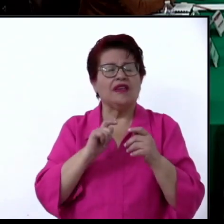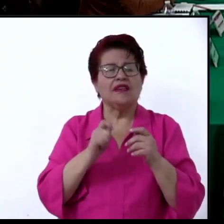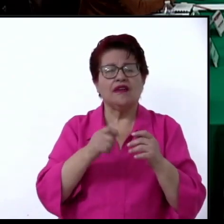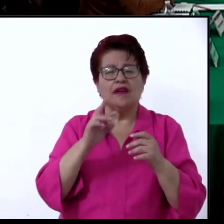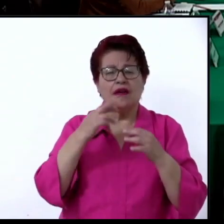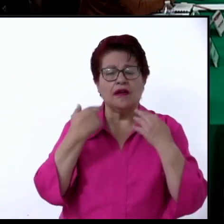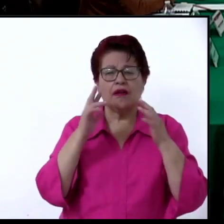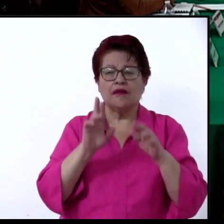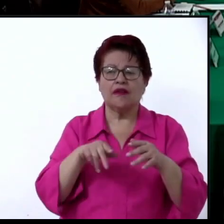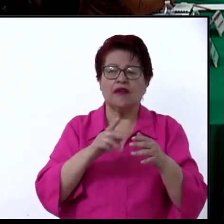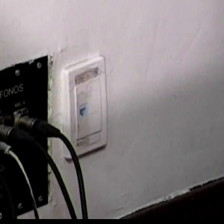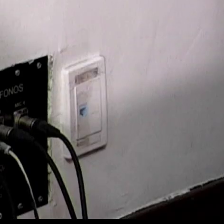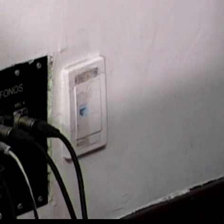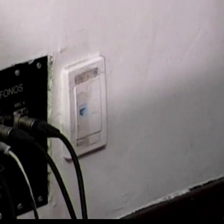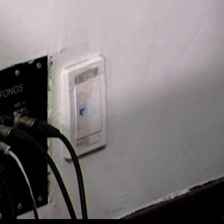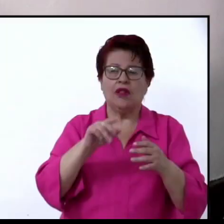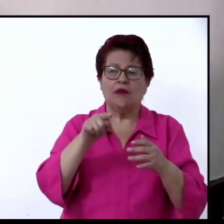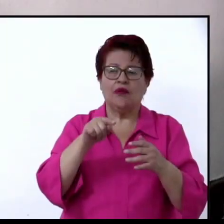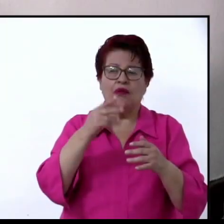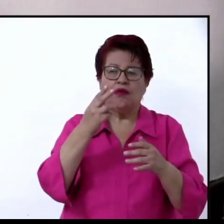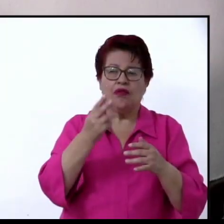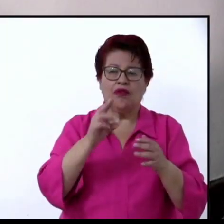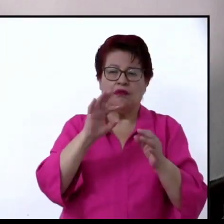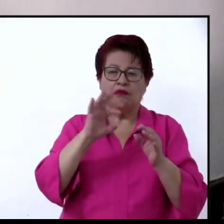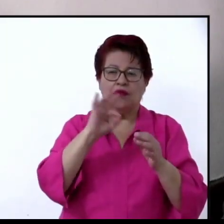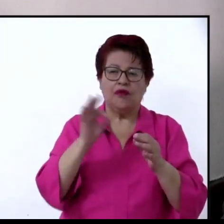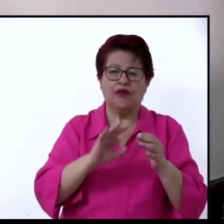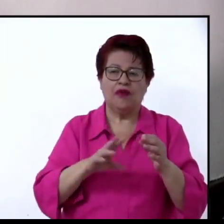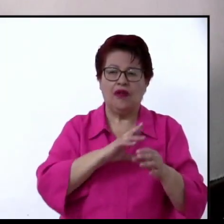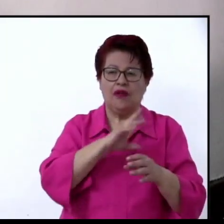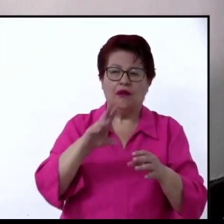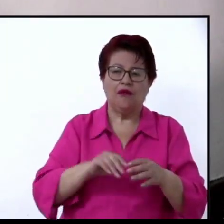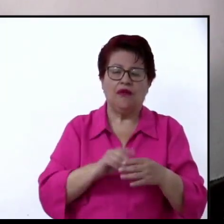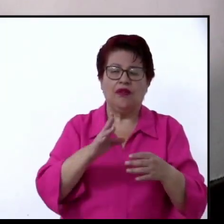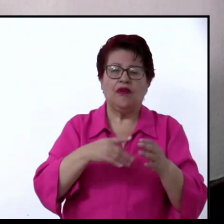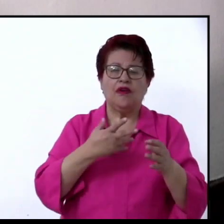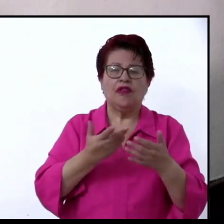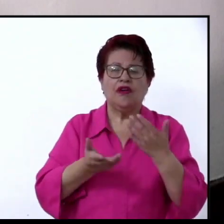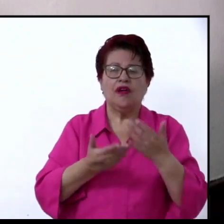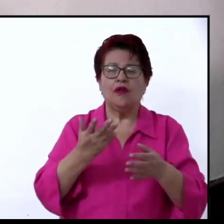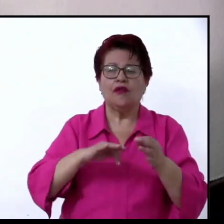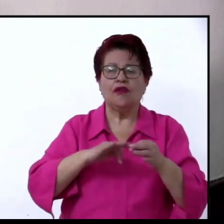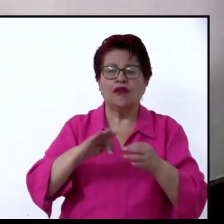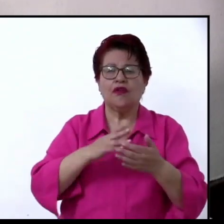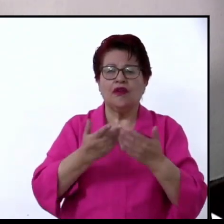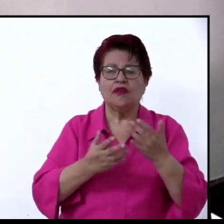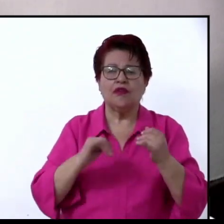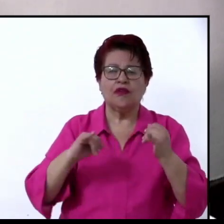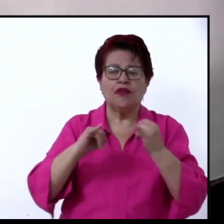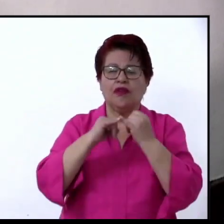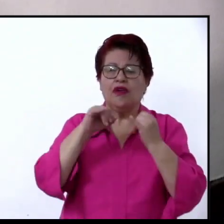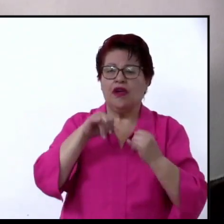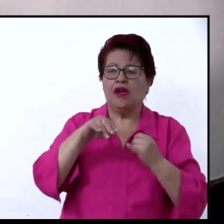representarían el 40.3% del total de los inscritos en el Instituto Mexicano del Seguro Social. Creo